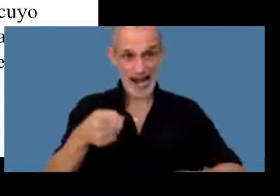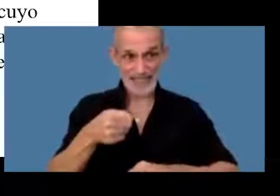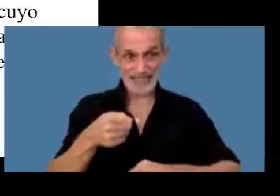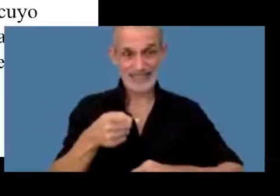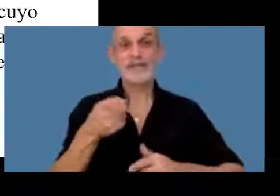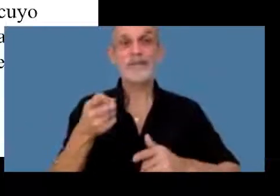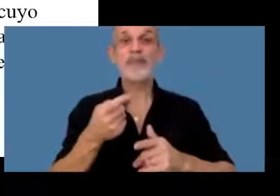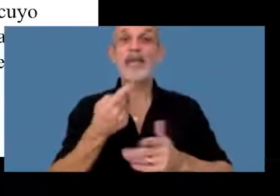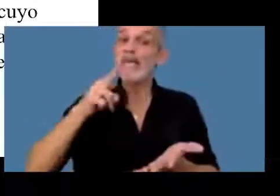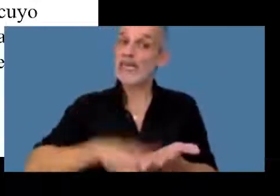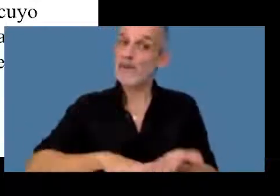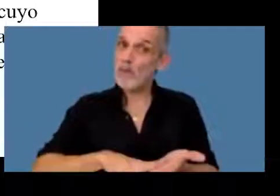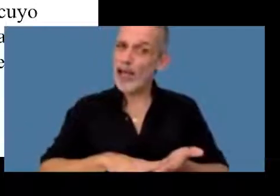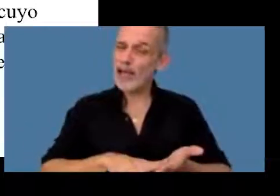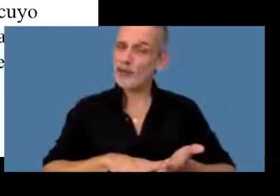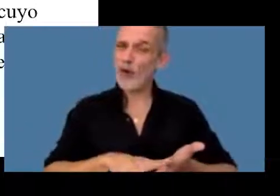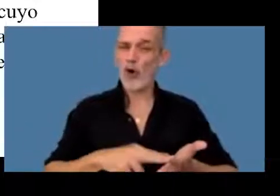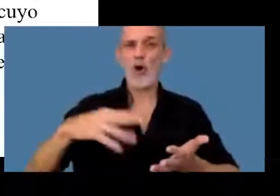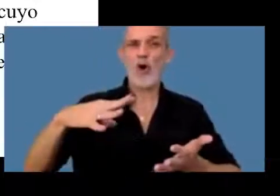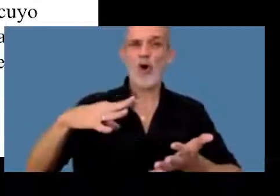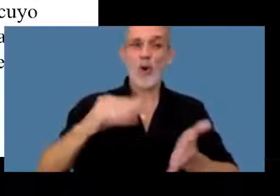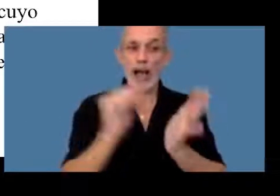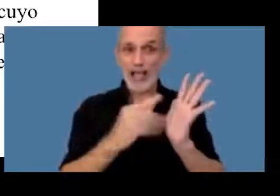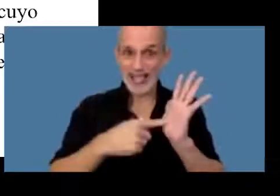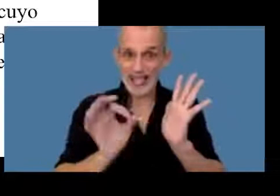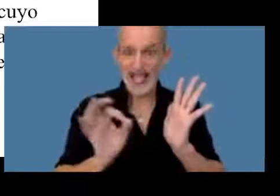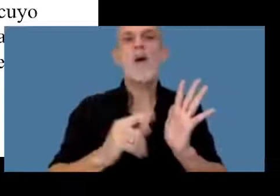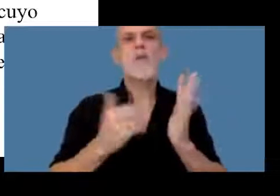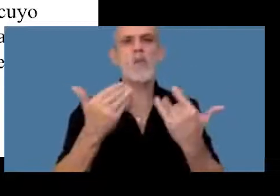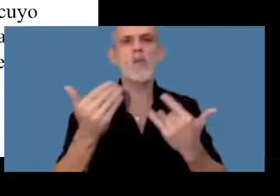gravamen no esté, digamos, dispuesto, podrá computar hasta el